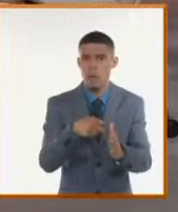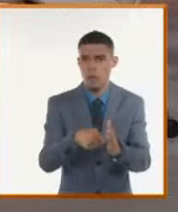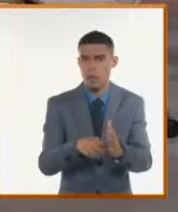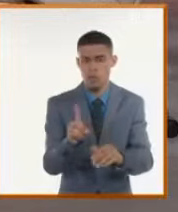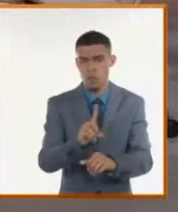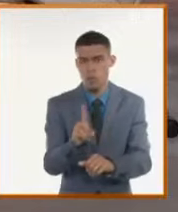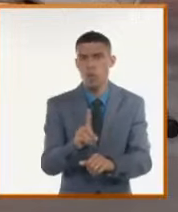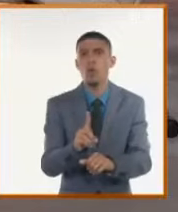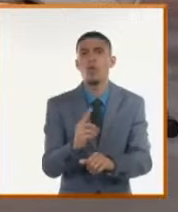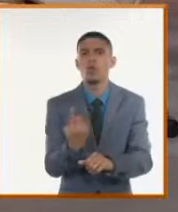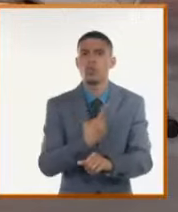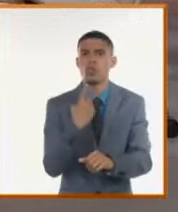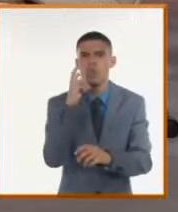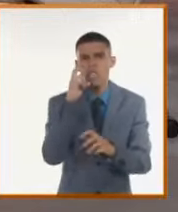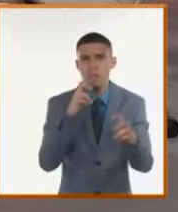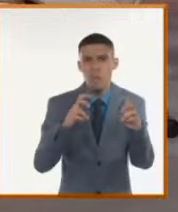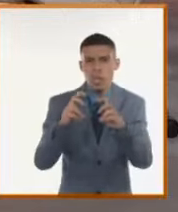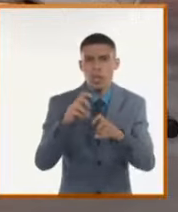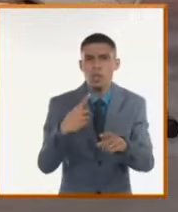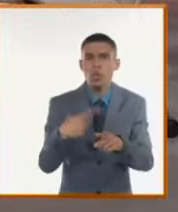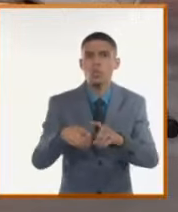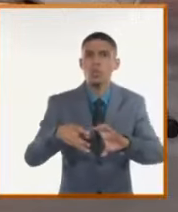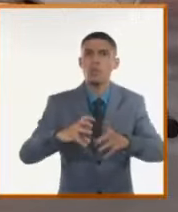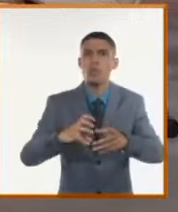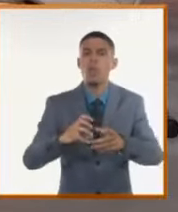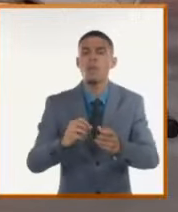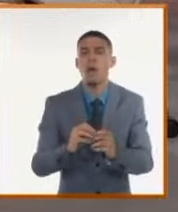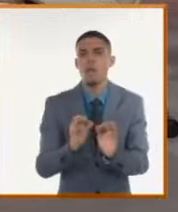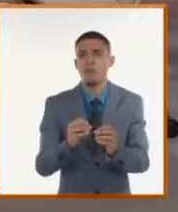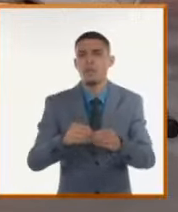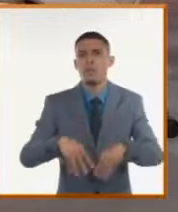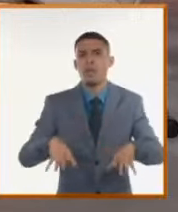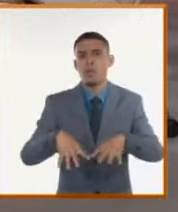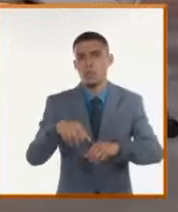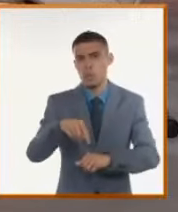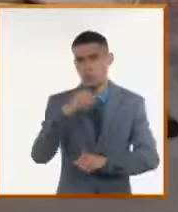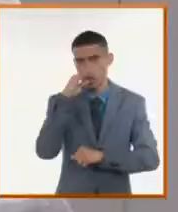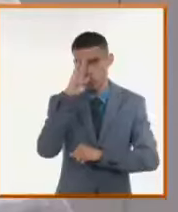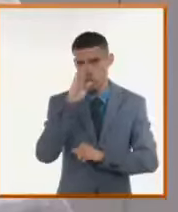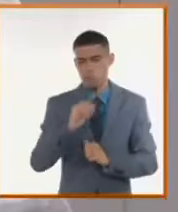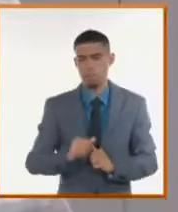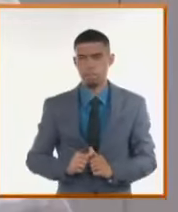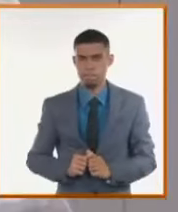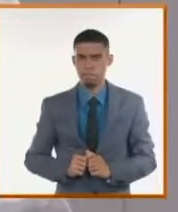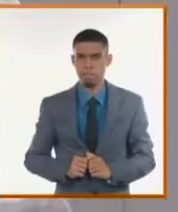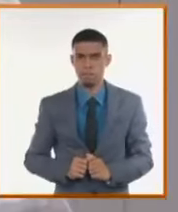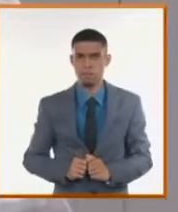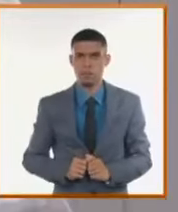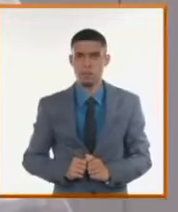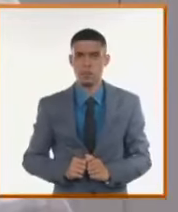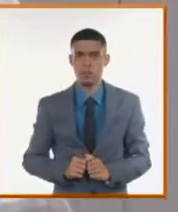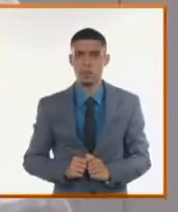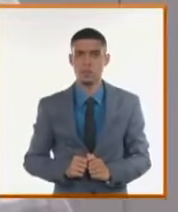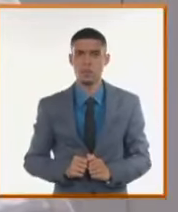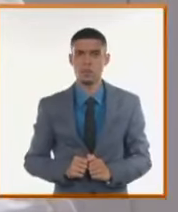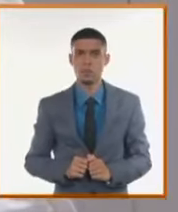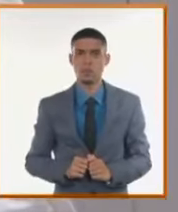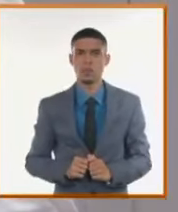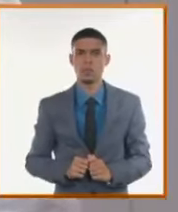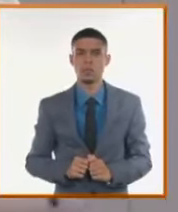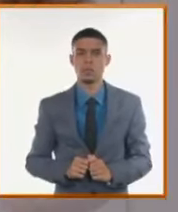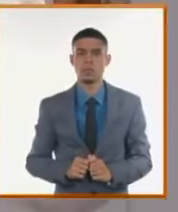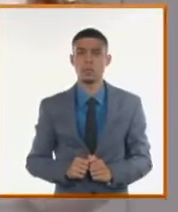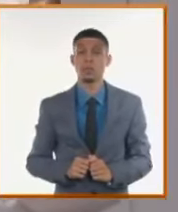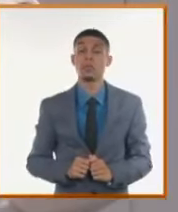estamos también adecuándonos a las condiciones actuales del país hoy también existe un servicio